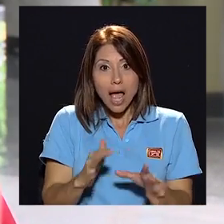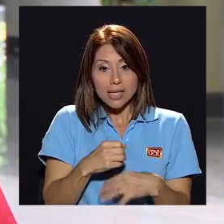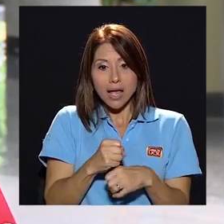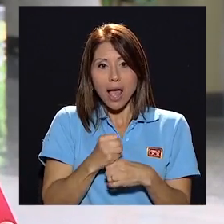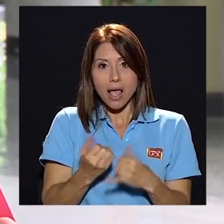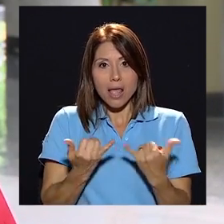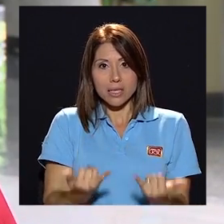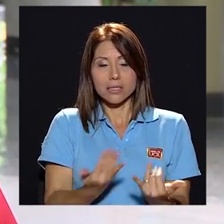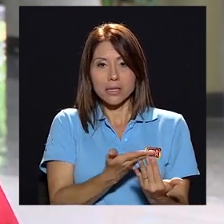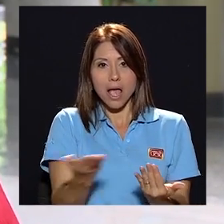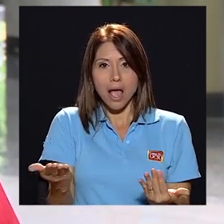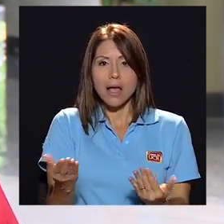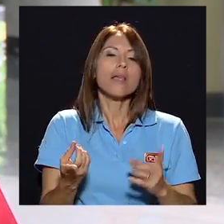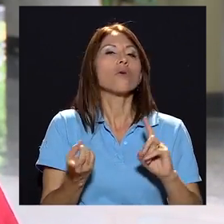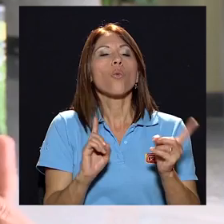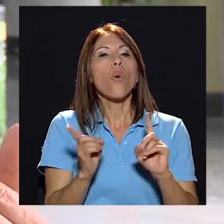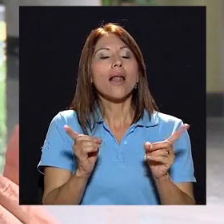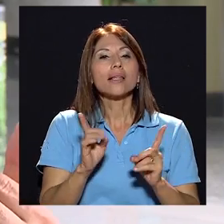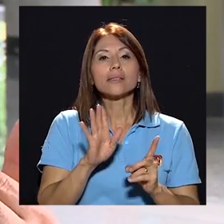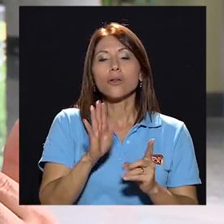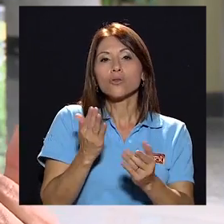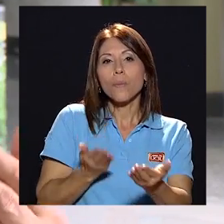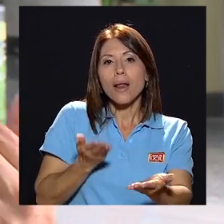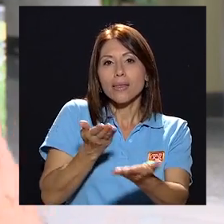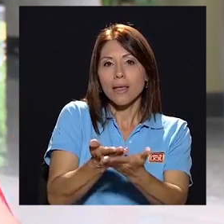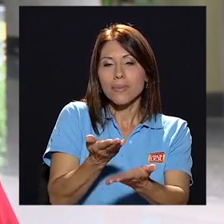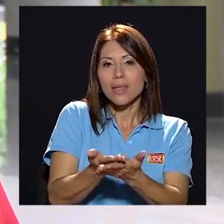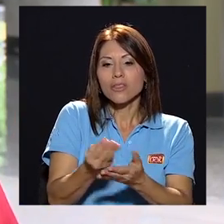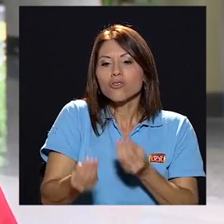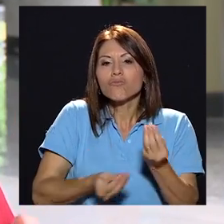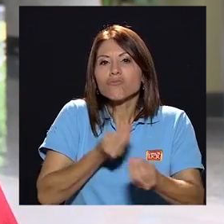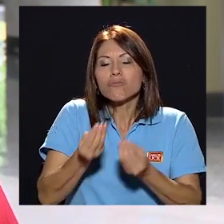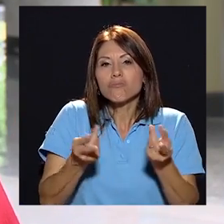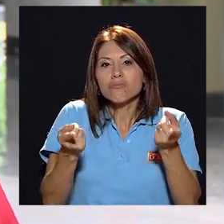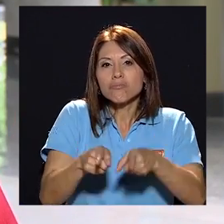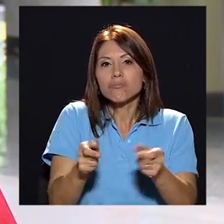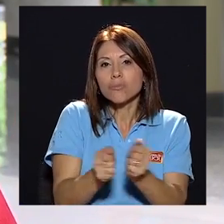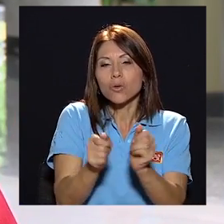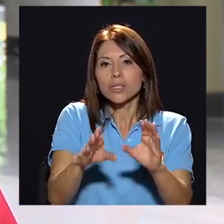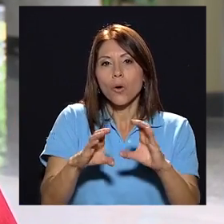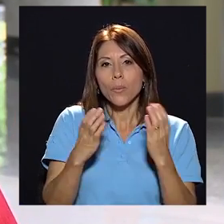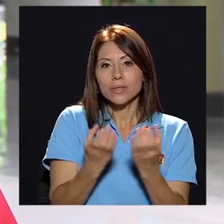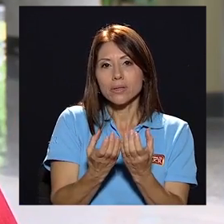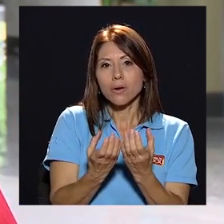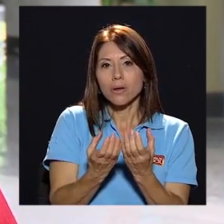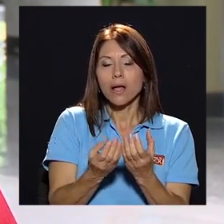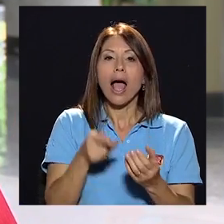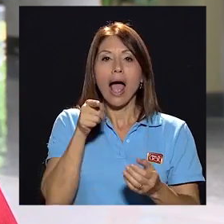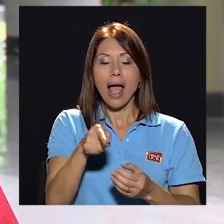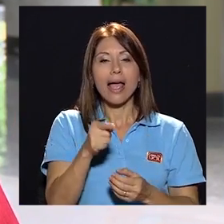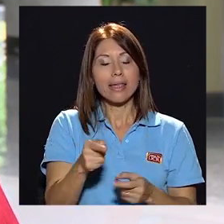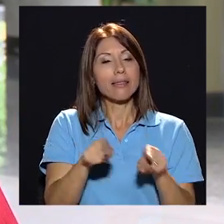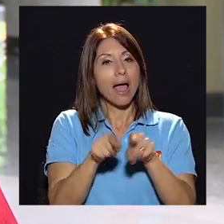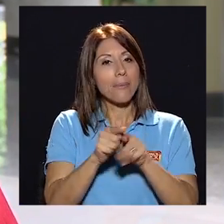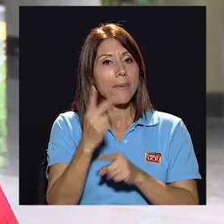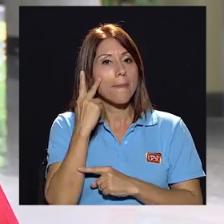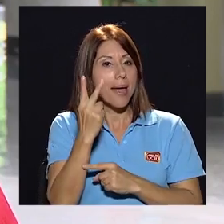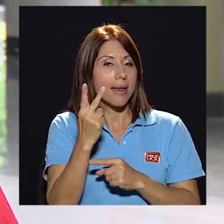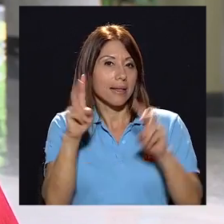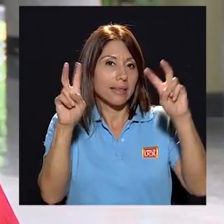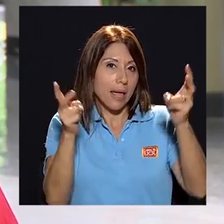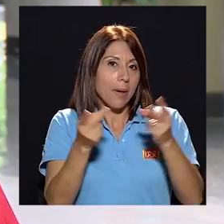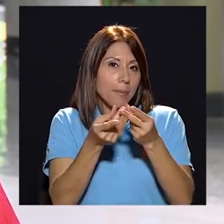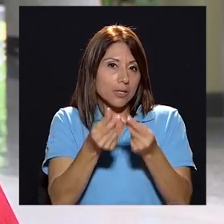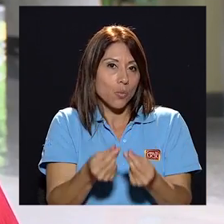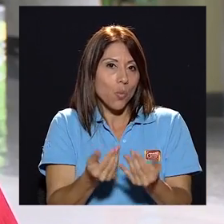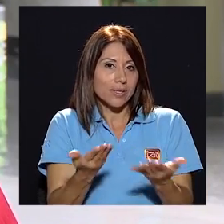funcionando, si está creada, y cuáles serían, digamos, los planteamientos que han surgido de esa comisión. A partir de ahí, ver también